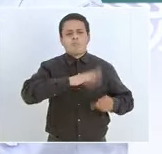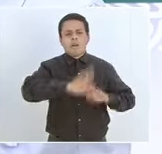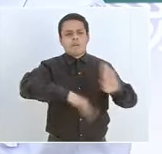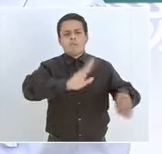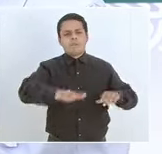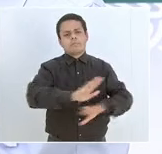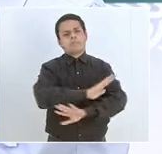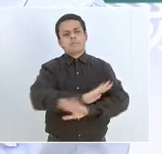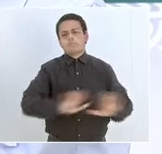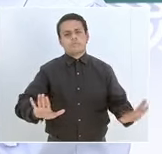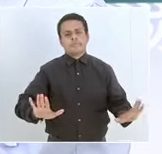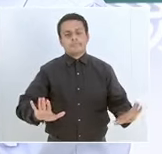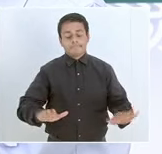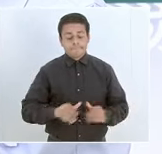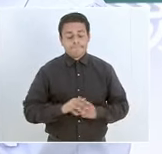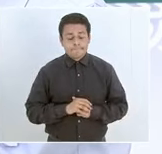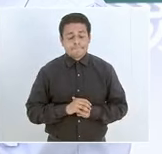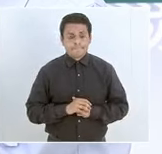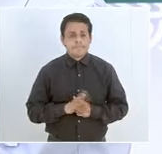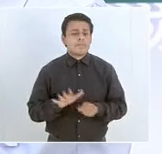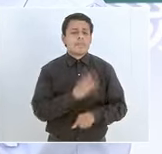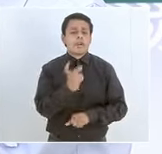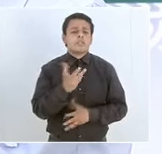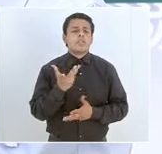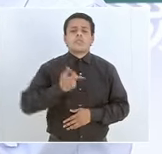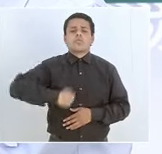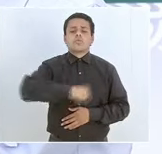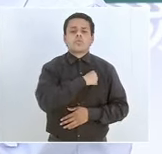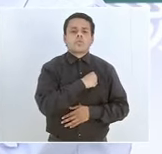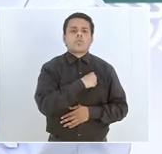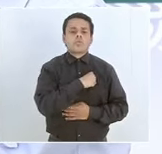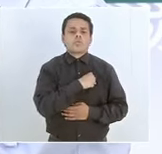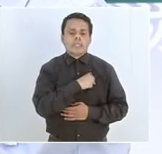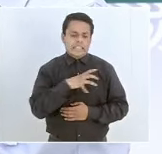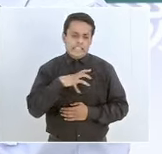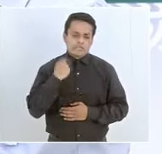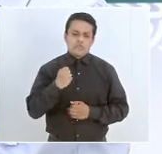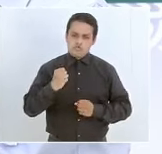vidas. Por eso vamos a reforzar